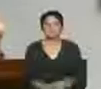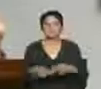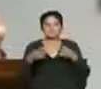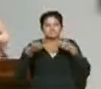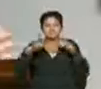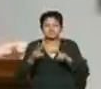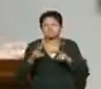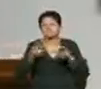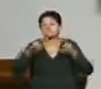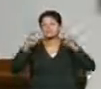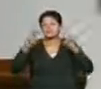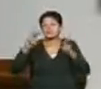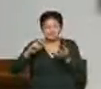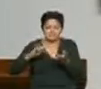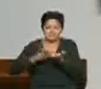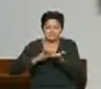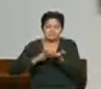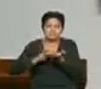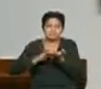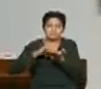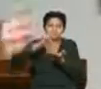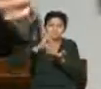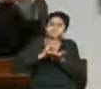espacial. Celebramos